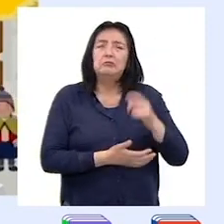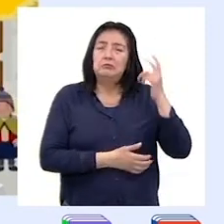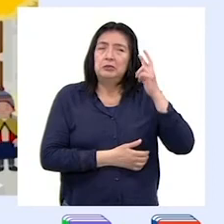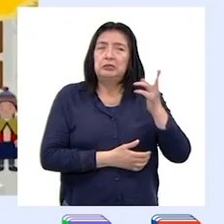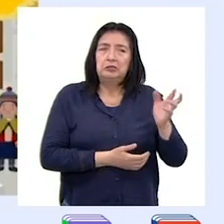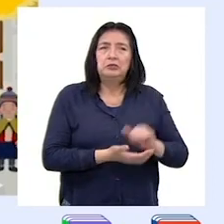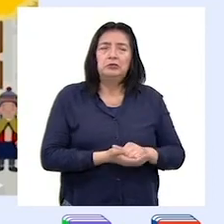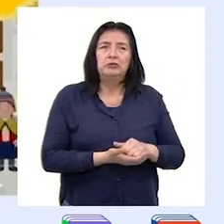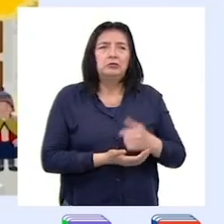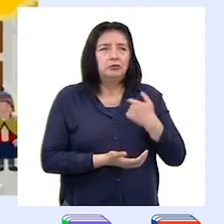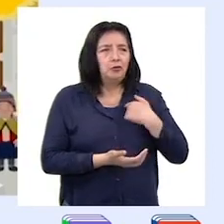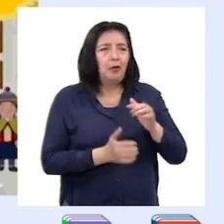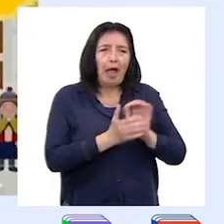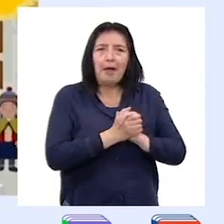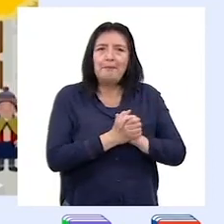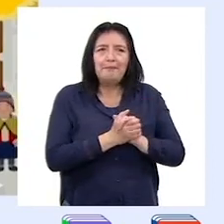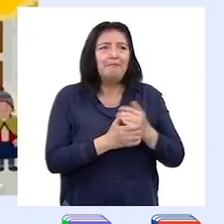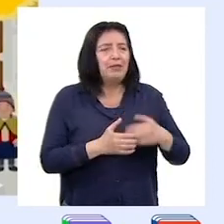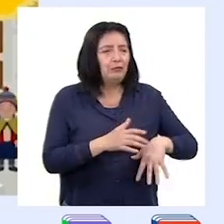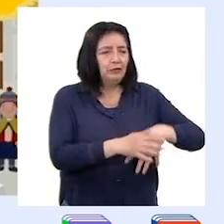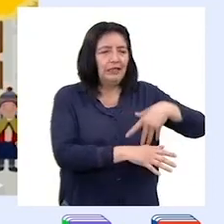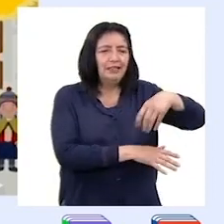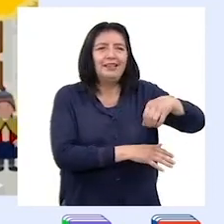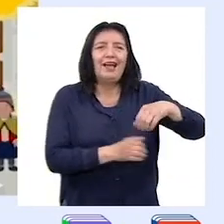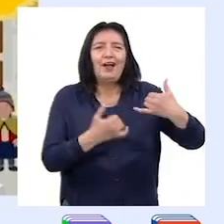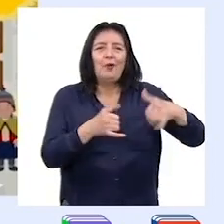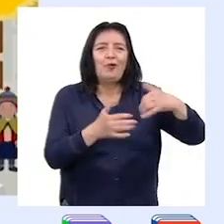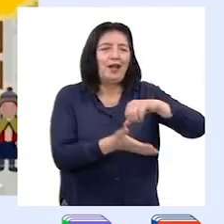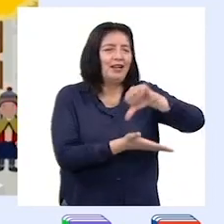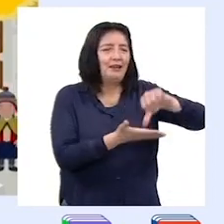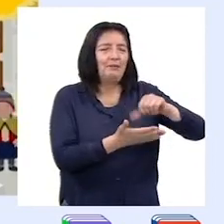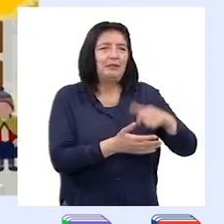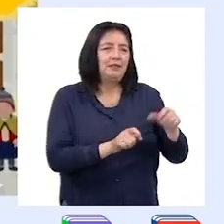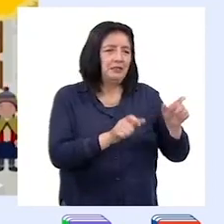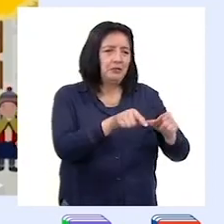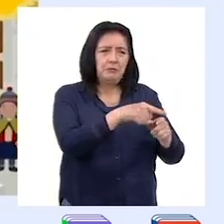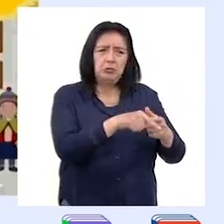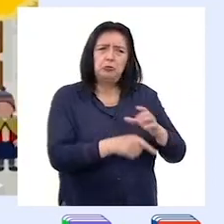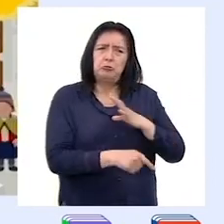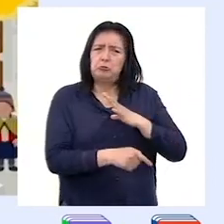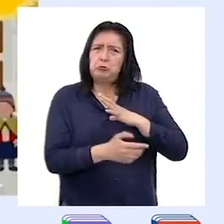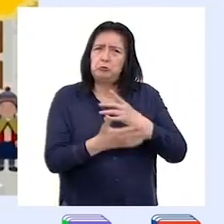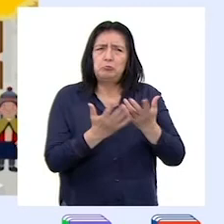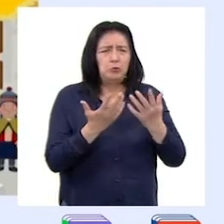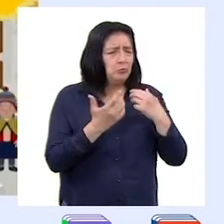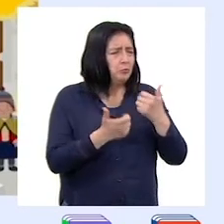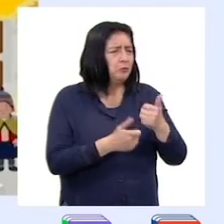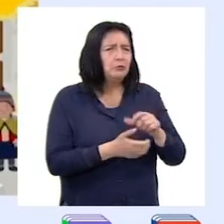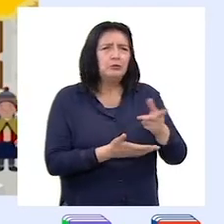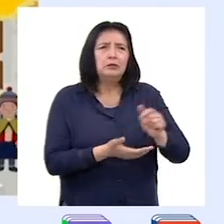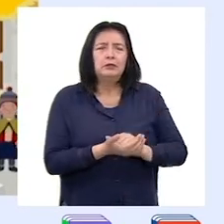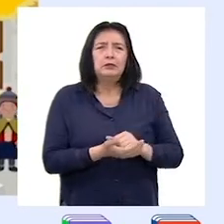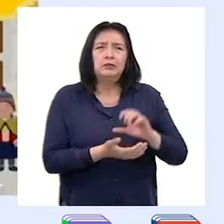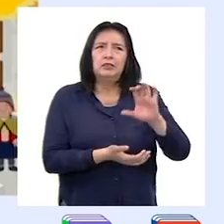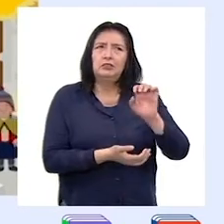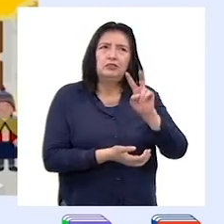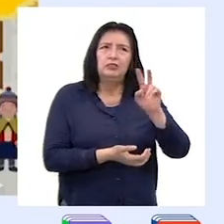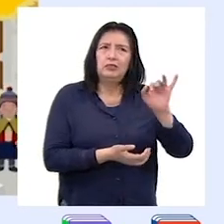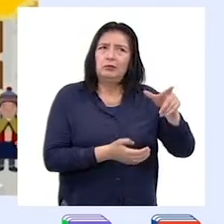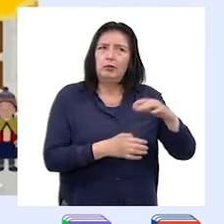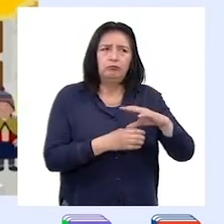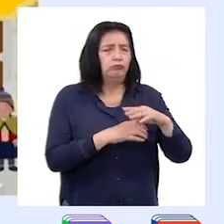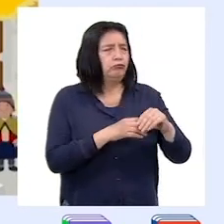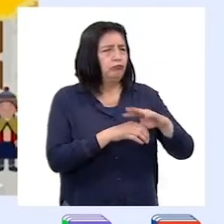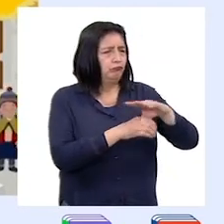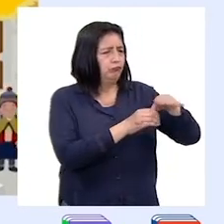eso, salía con mis amigos a jugar en la plaza. Las personas de la zona son muy talentosas. Por eso Chivay se caracteriza